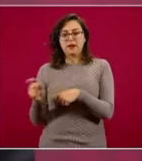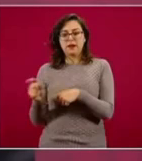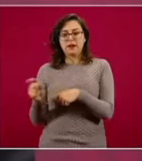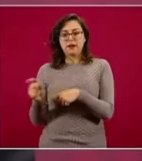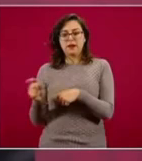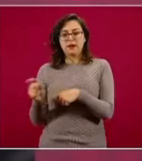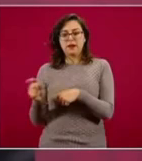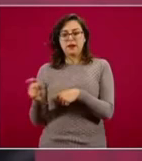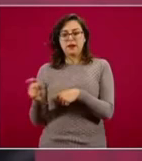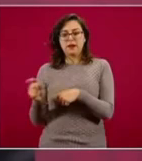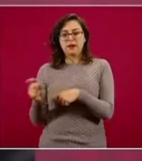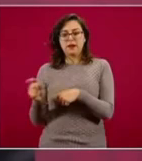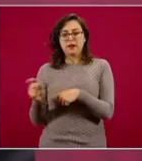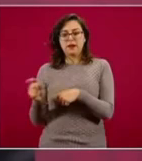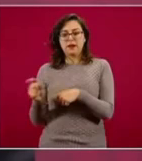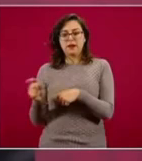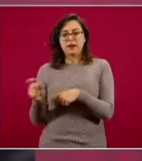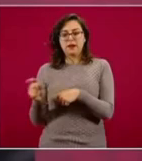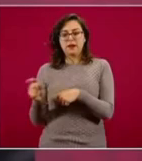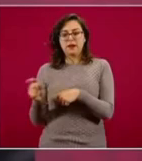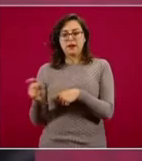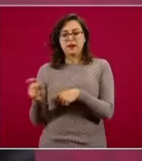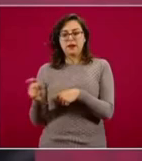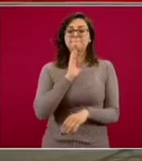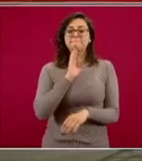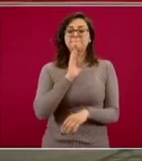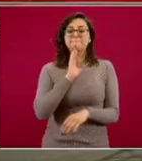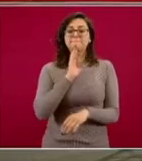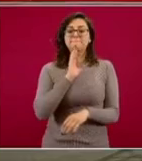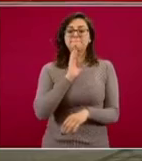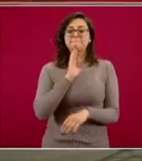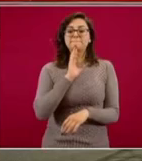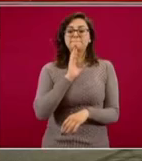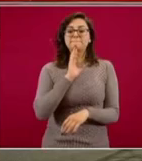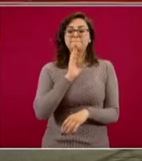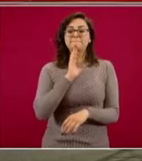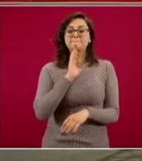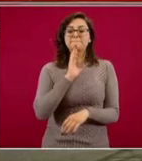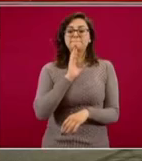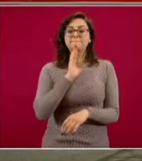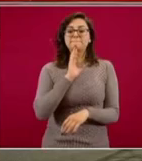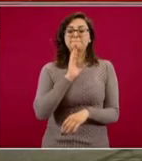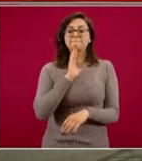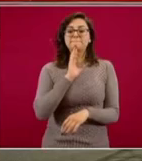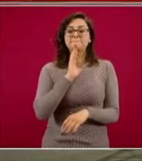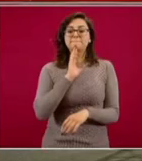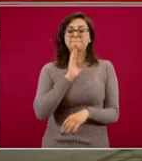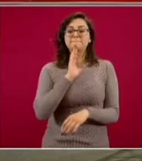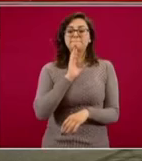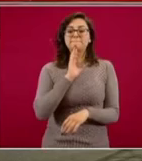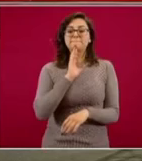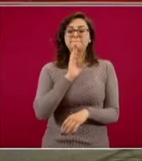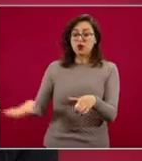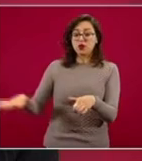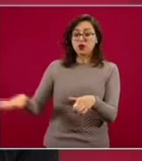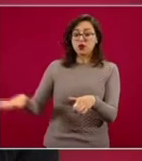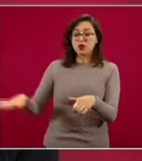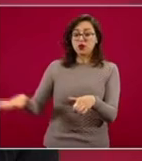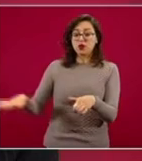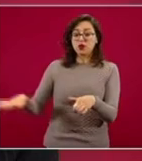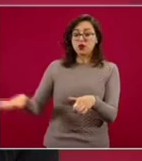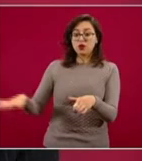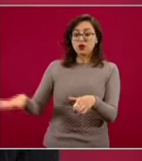hospitales, por un lado, y con el trabajo comunitario que ya platicaba ayer el